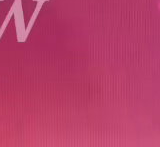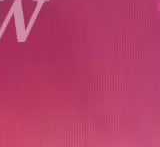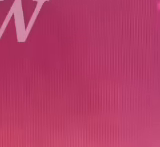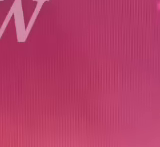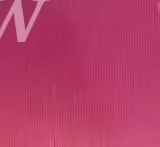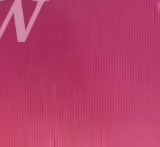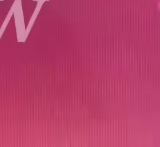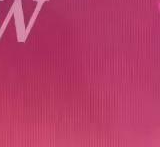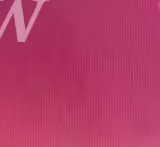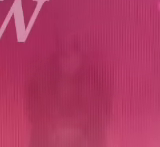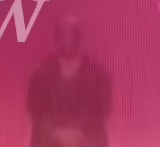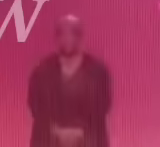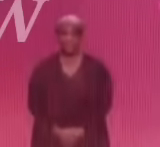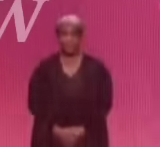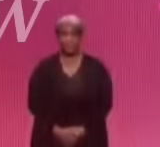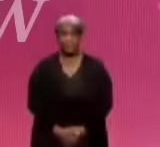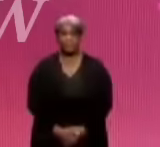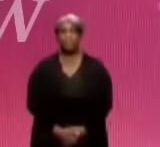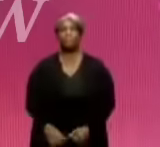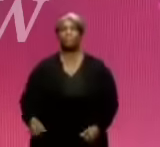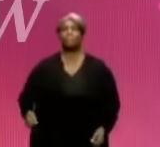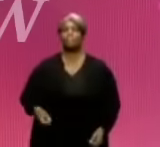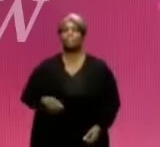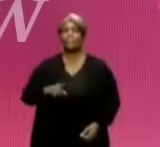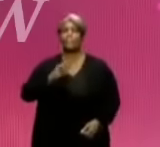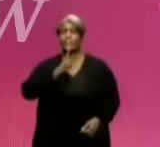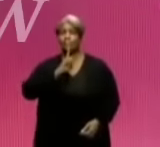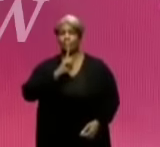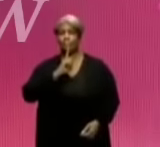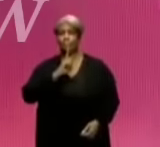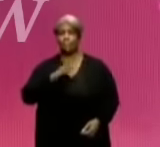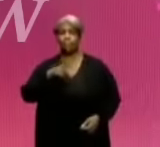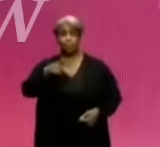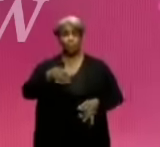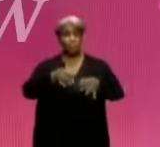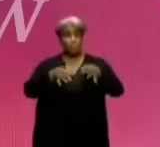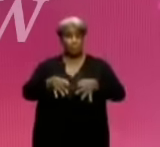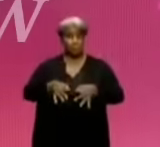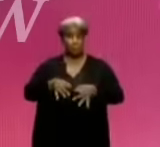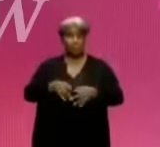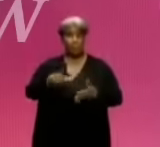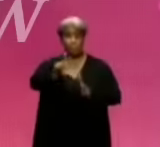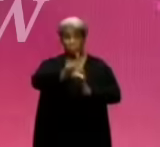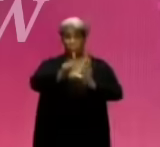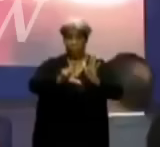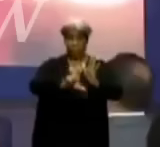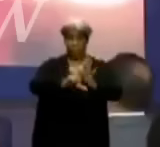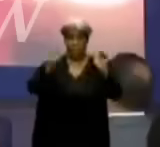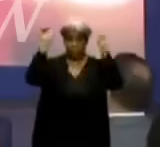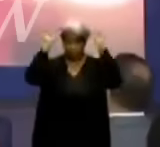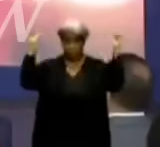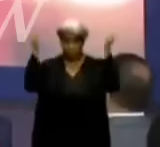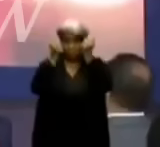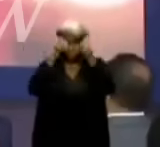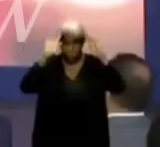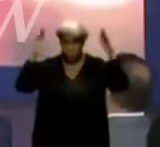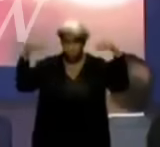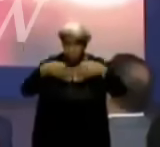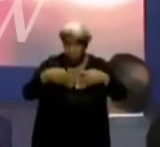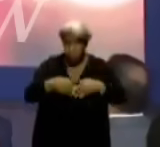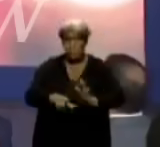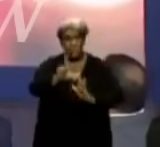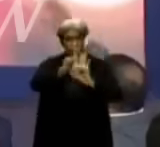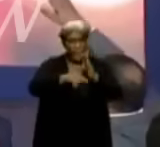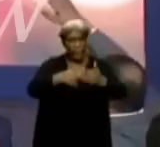punto, esa ley de autismo, bueno, fue ya promulgada por el Poder Ejecutivo. Ustedes saben que estas leyes duran un tiempo